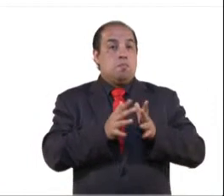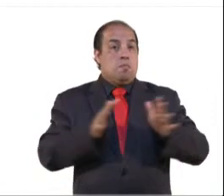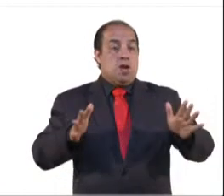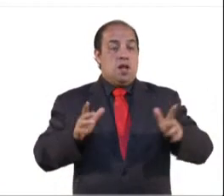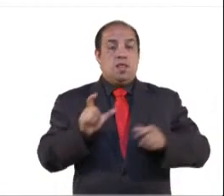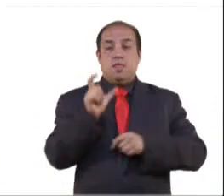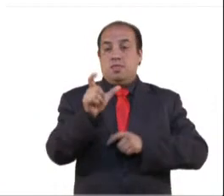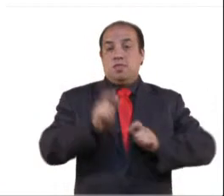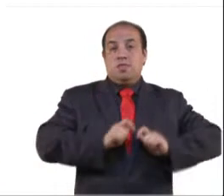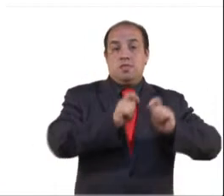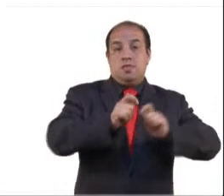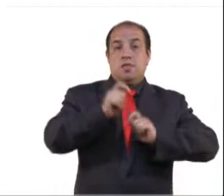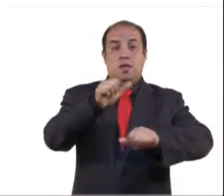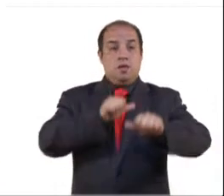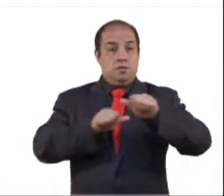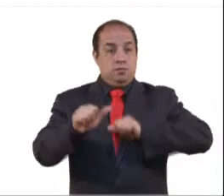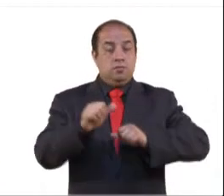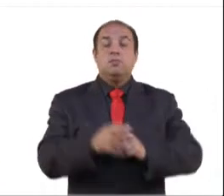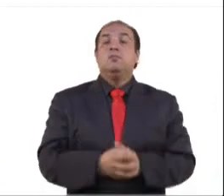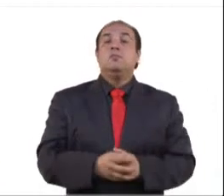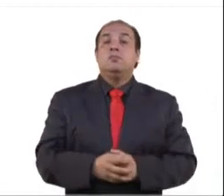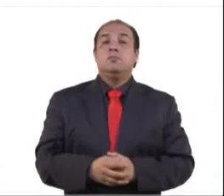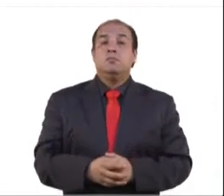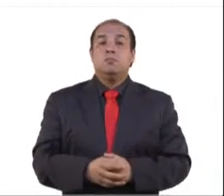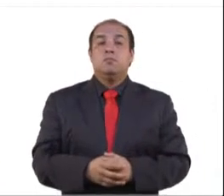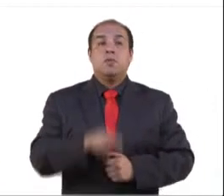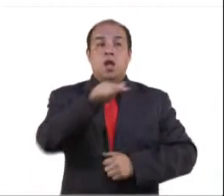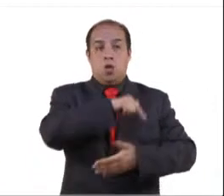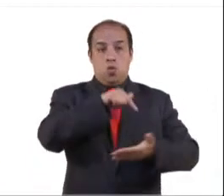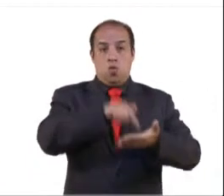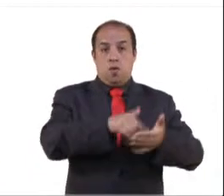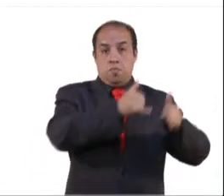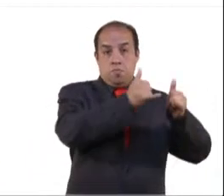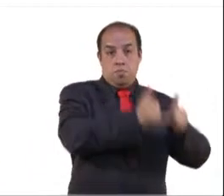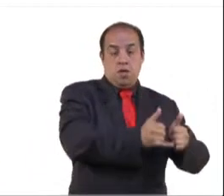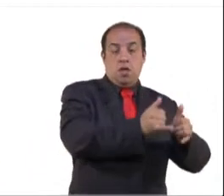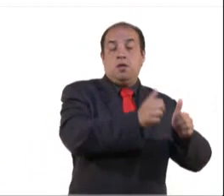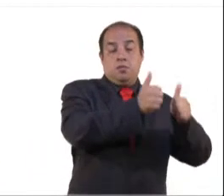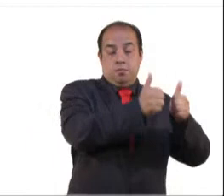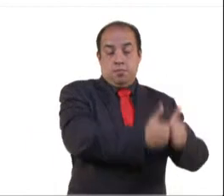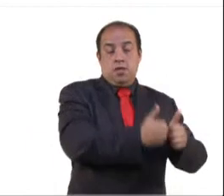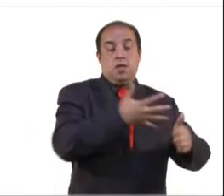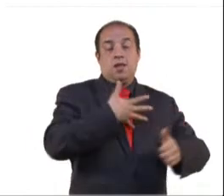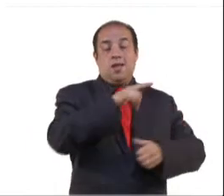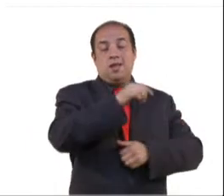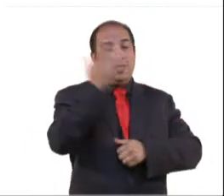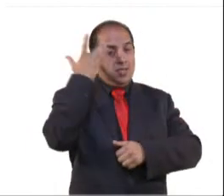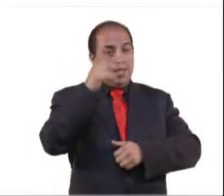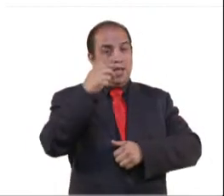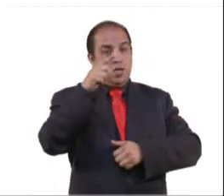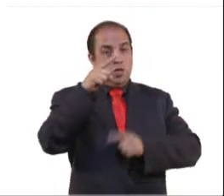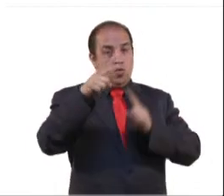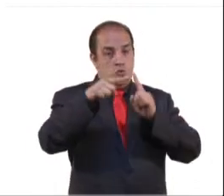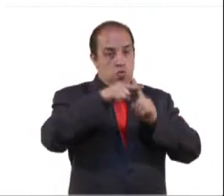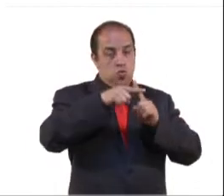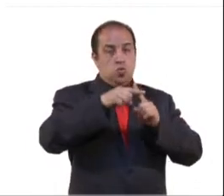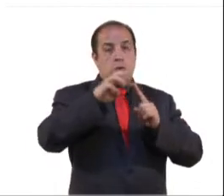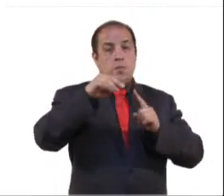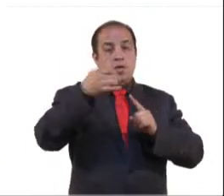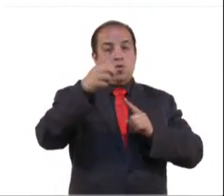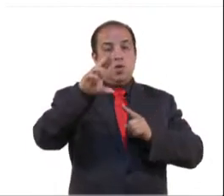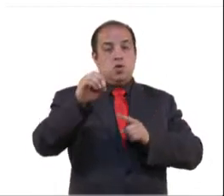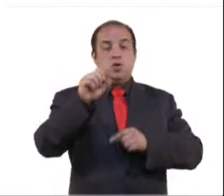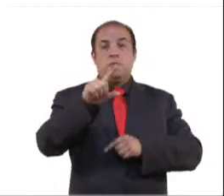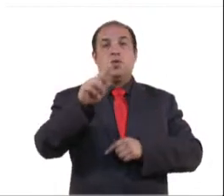estar realizando sustitución. Ahí nuestra sede fija es en Santa Cruz Mellehualco. Vamos a habilitar también la Utopía